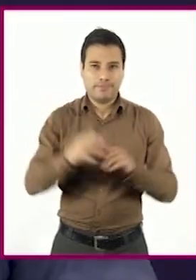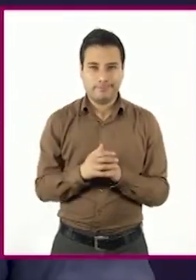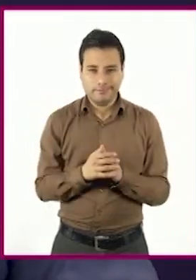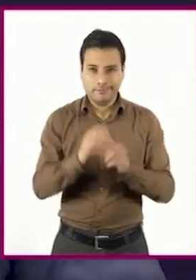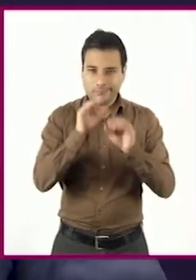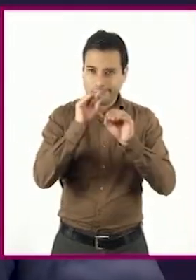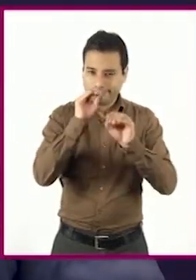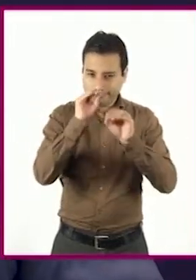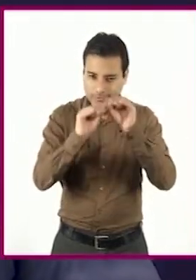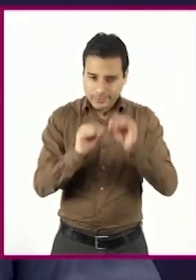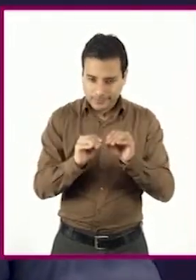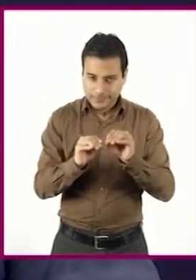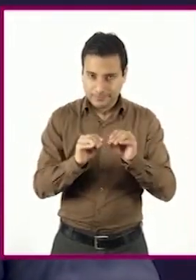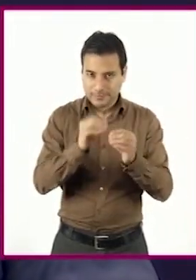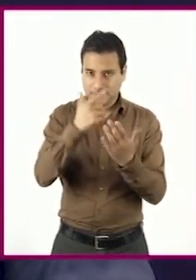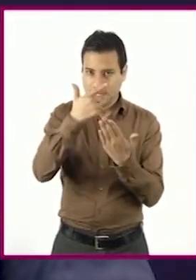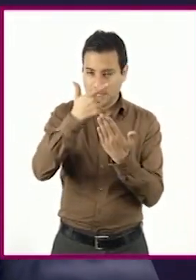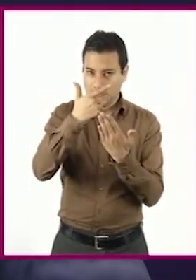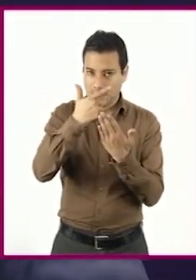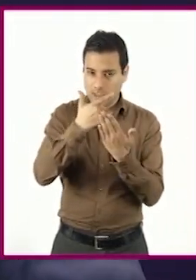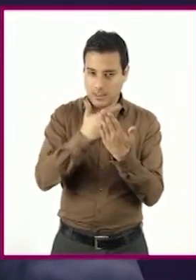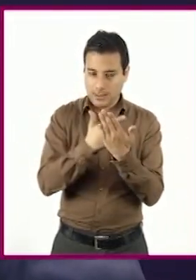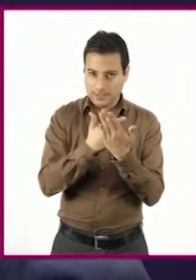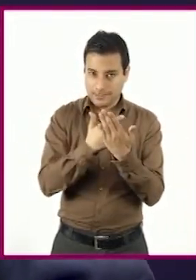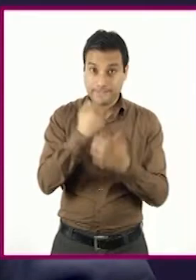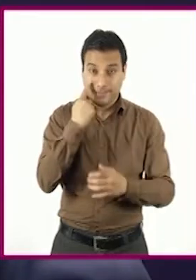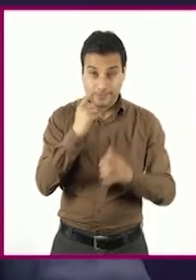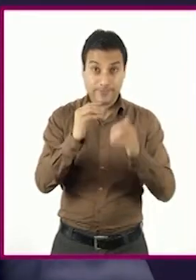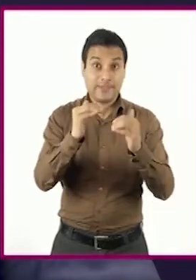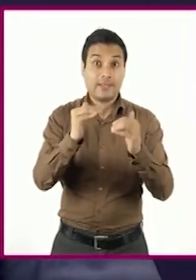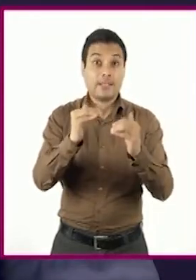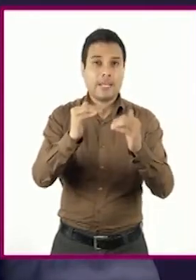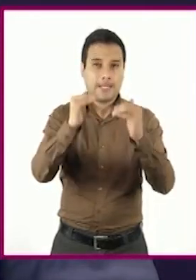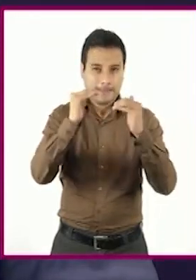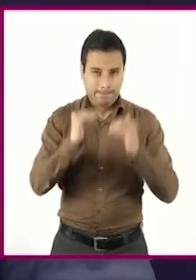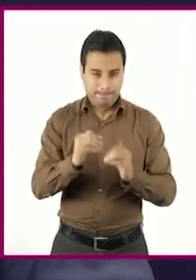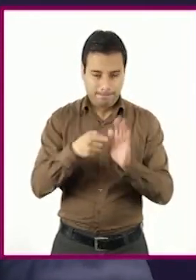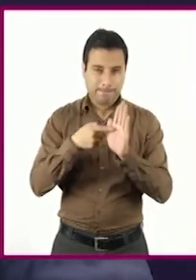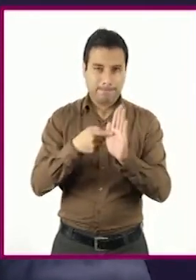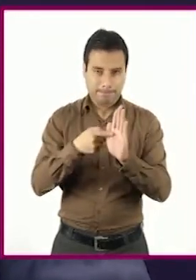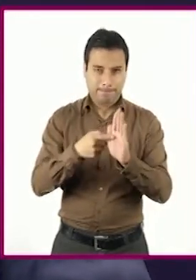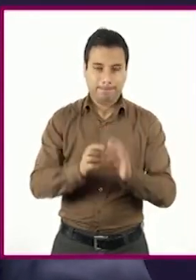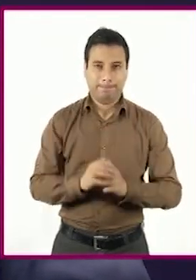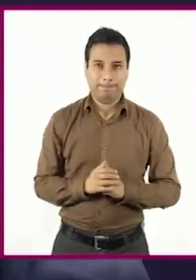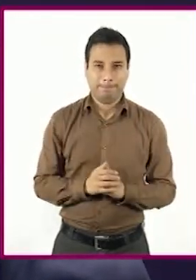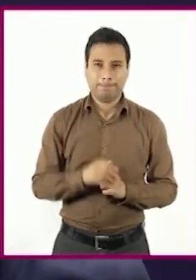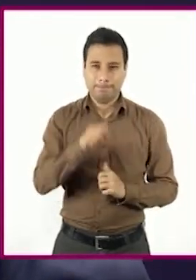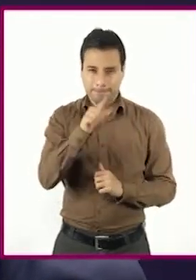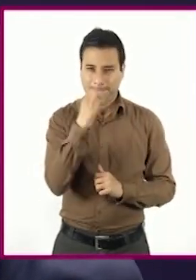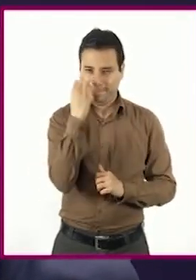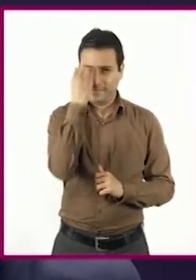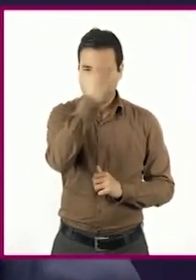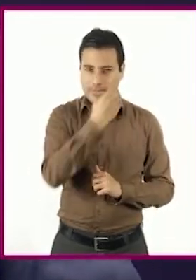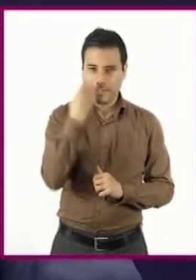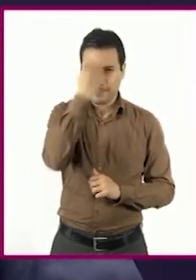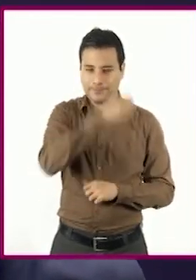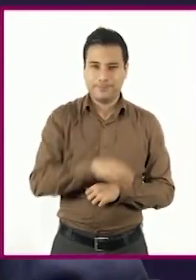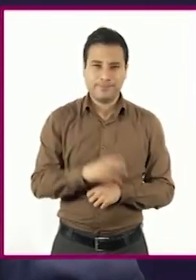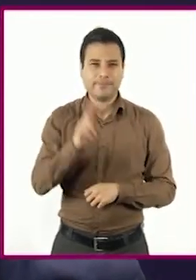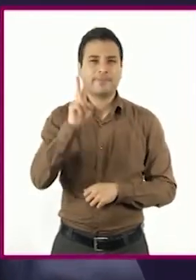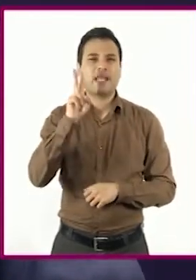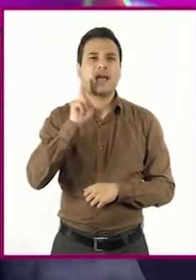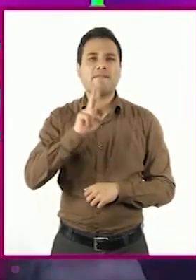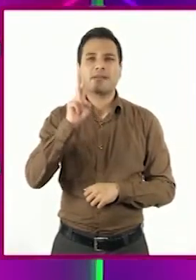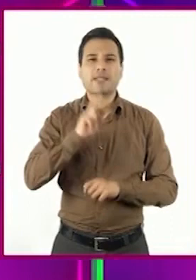jugadores. Alumnas y alumnos, a continuación se presentan los datos. Analícenlos para ayudar a Bernardo